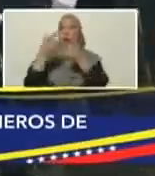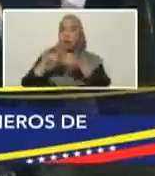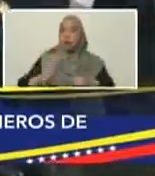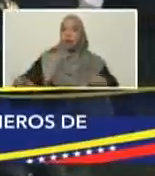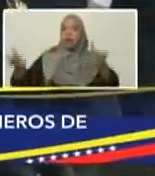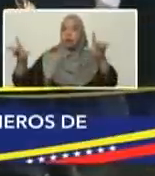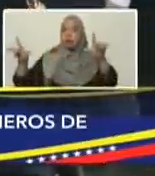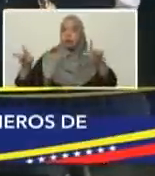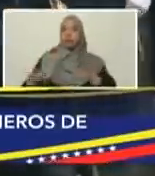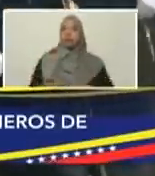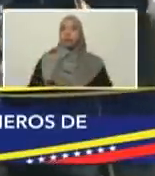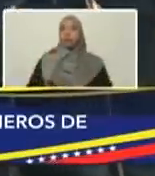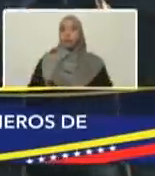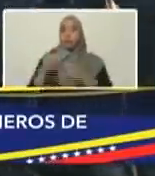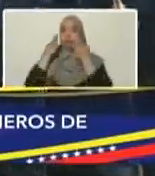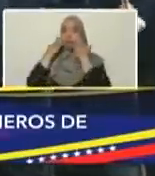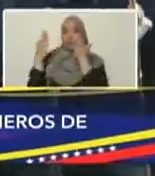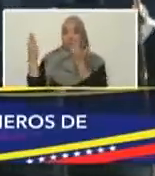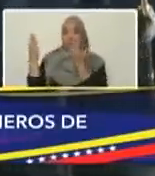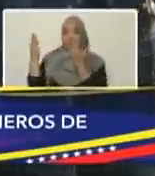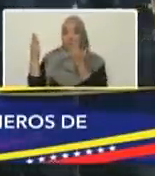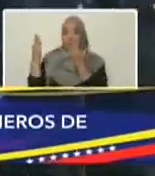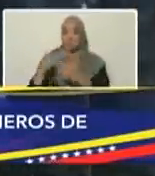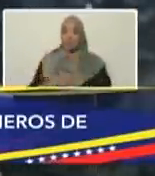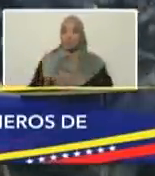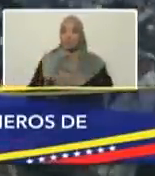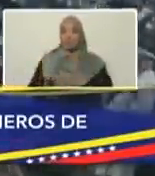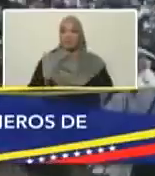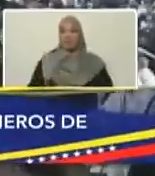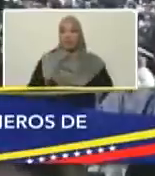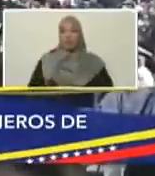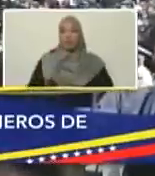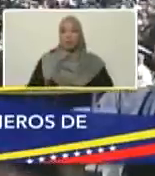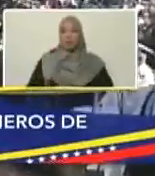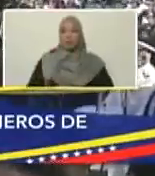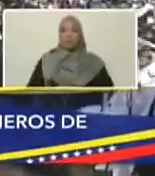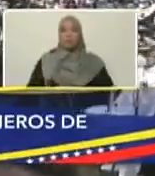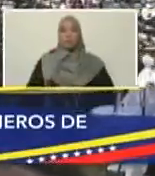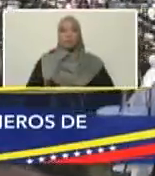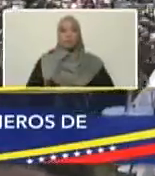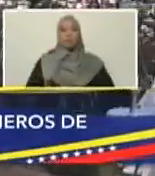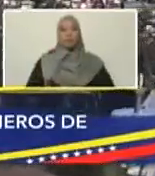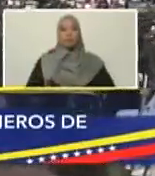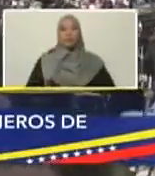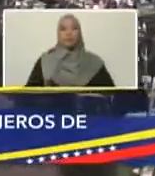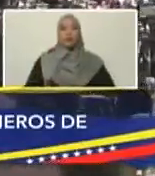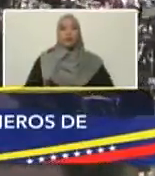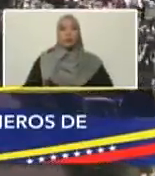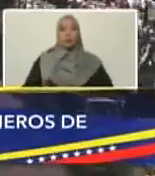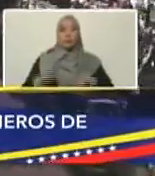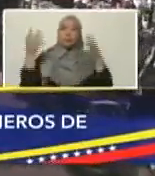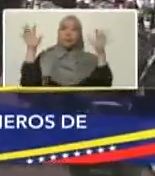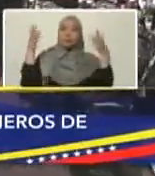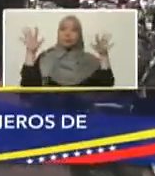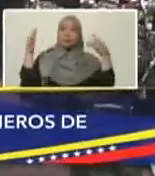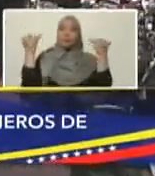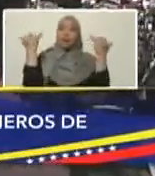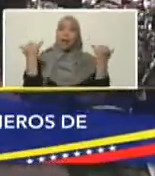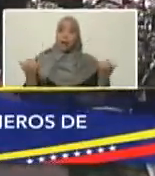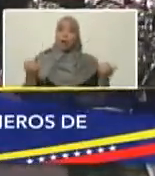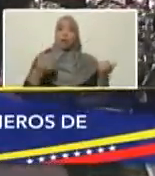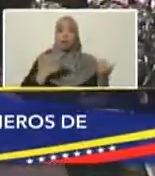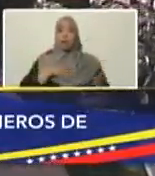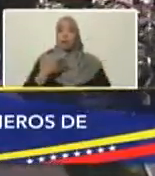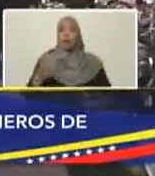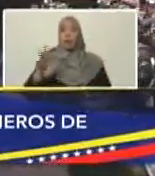libertador. ¡Saludo! De frente, mar. Ha quedado de esta manera autorizado